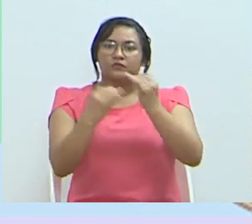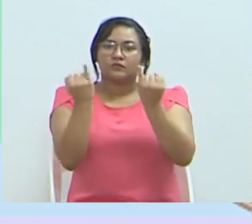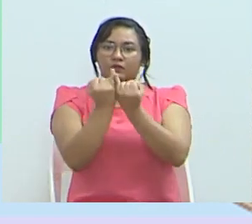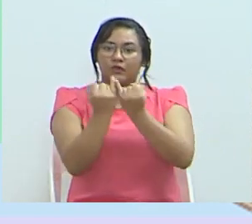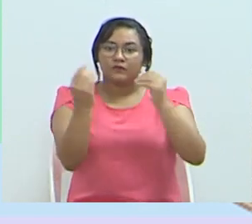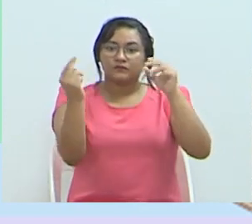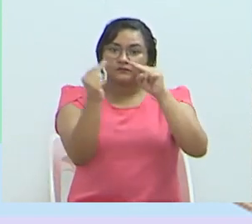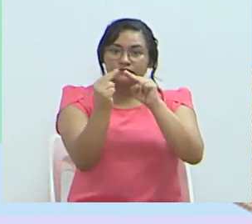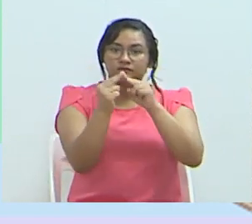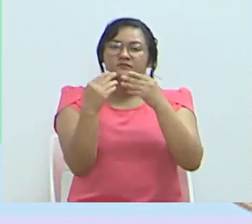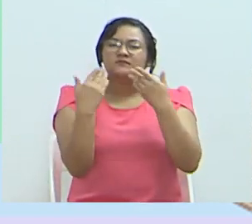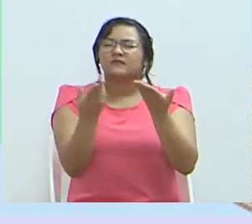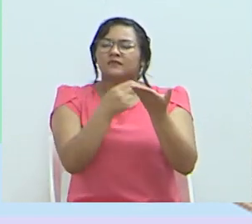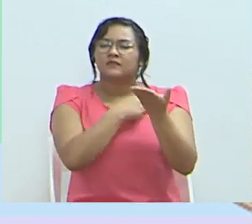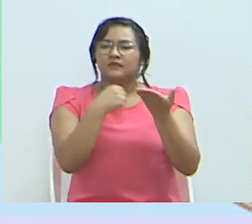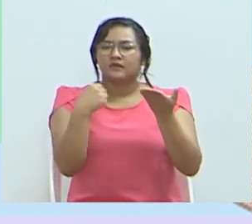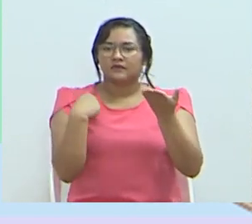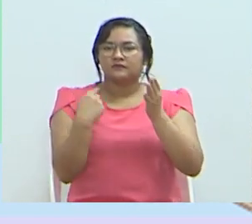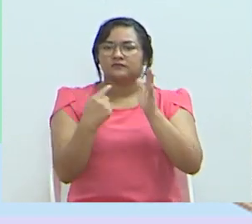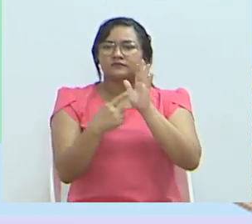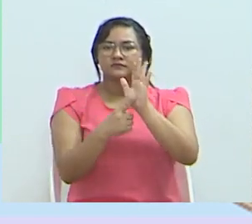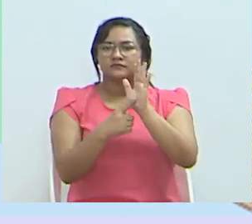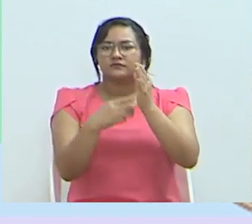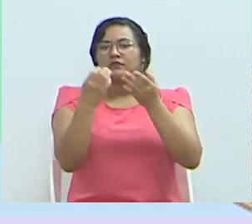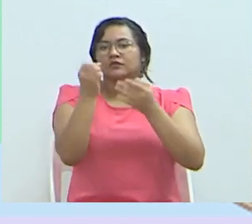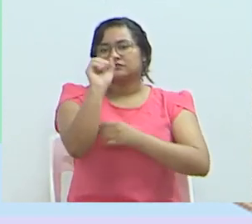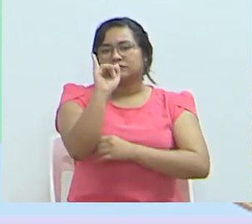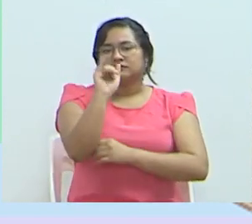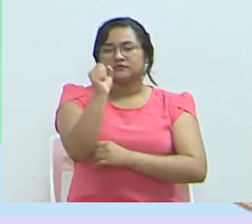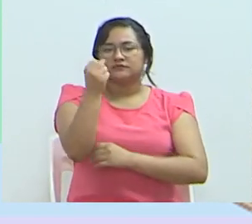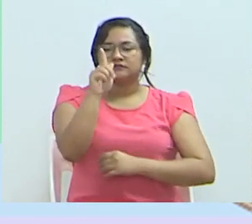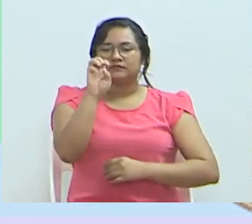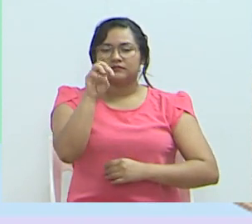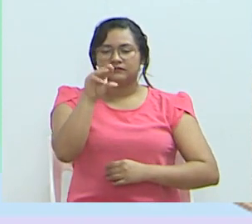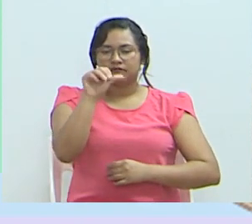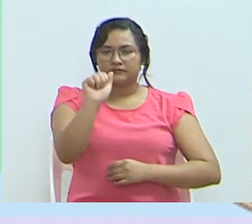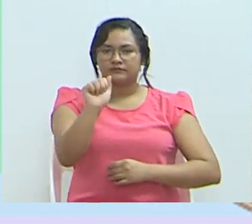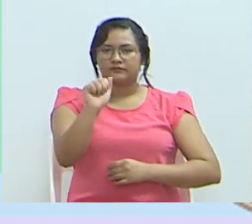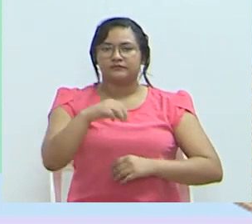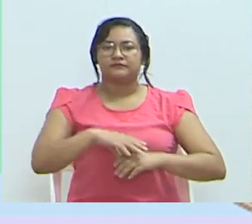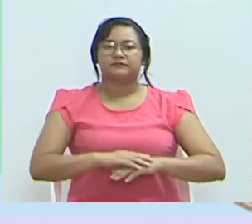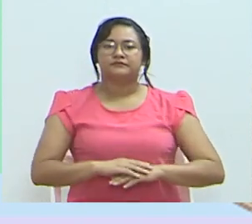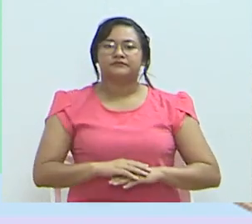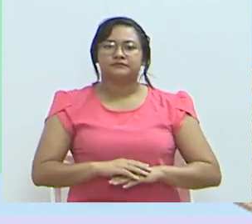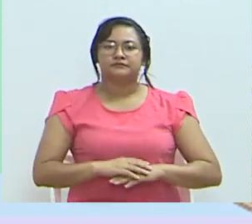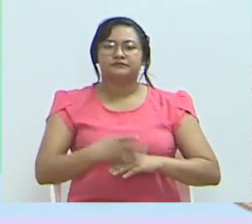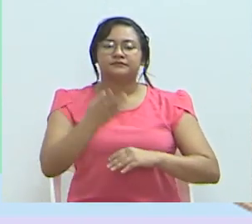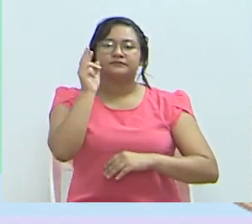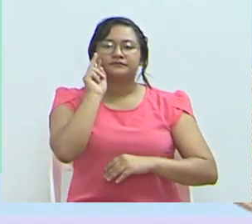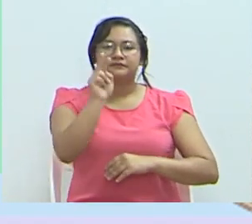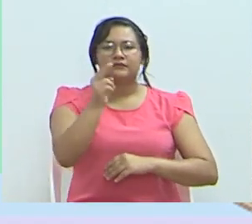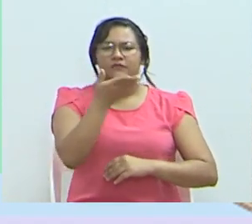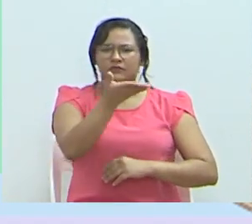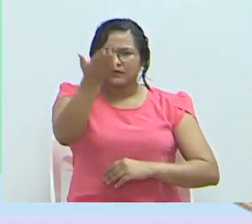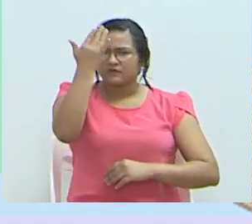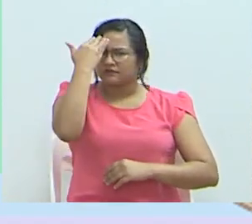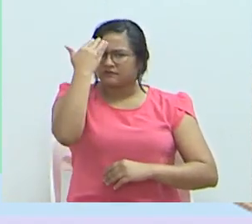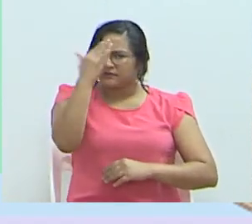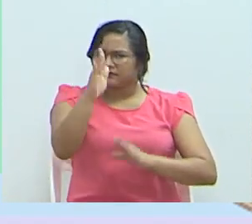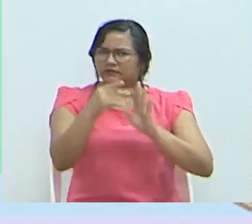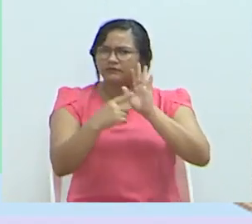vital, determinan un aparato y un sistema. Veamos la siguiente diapositiva. ¿Sabía usted que